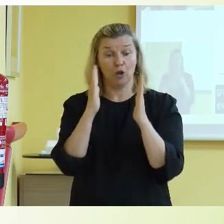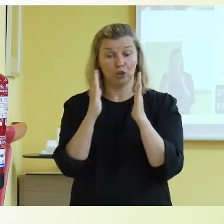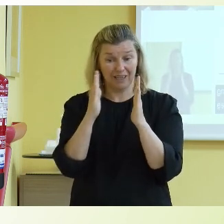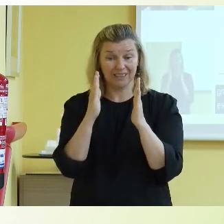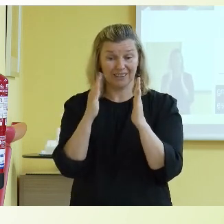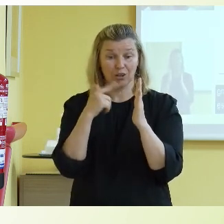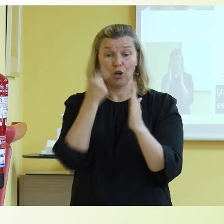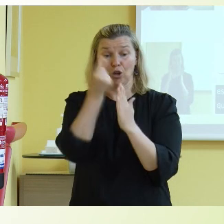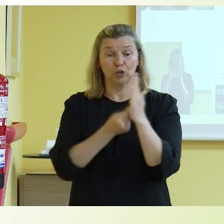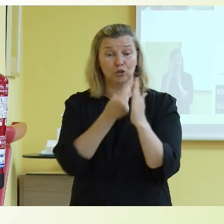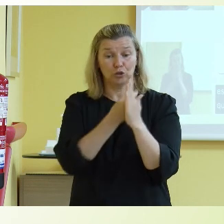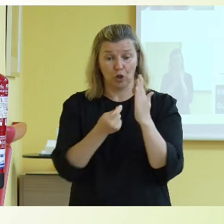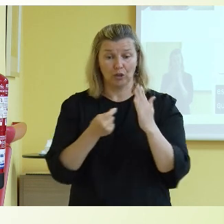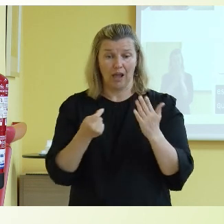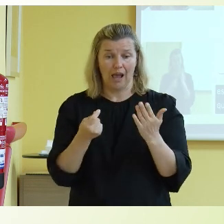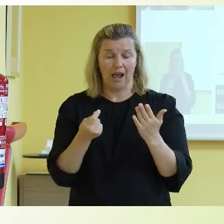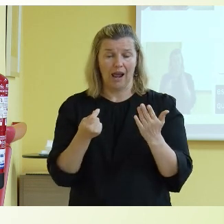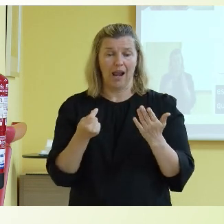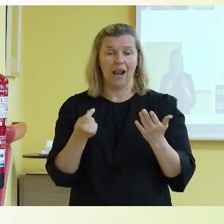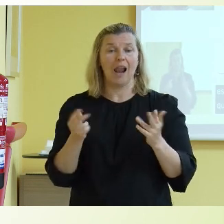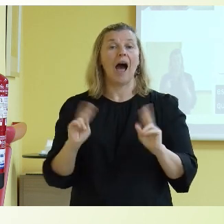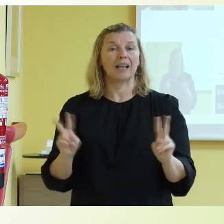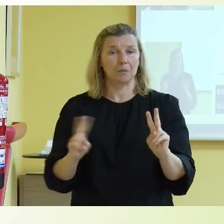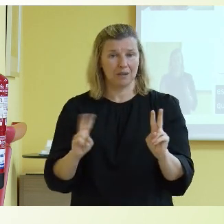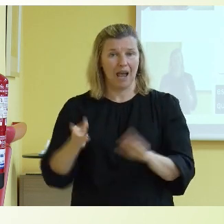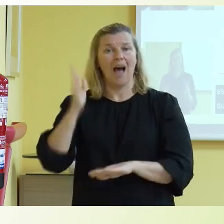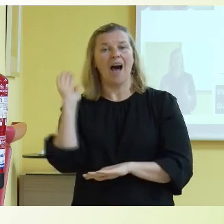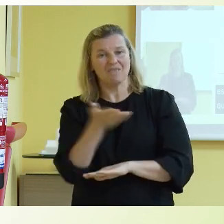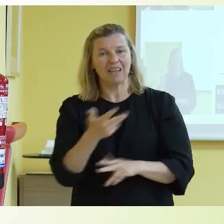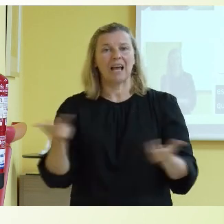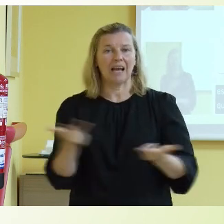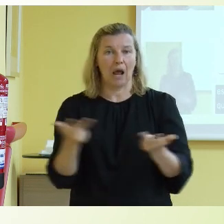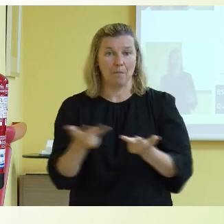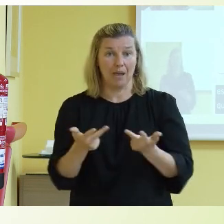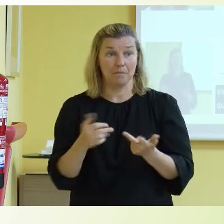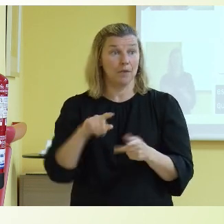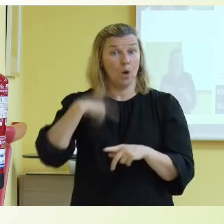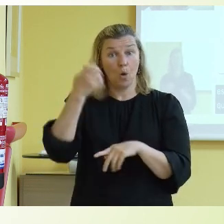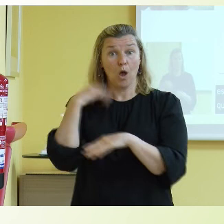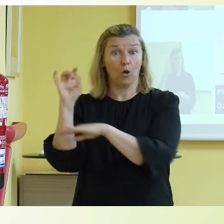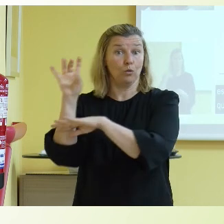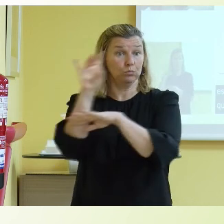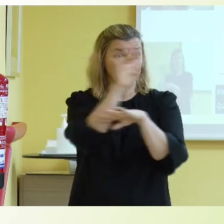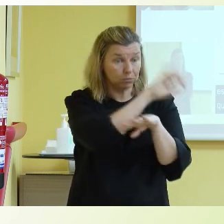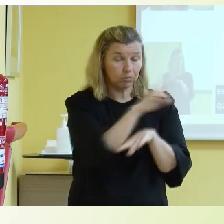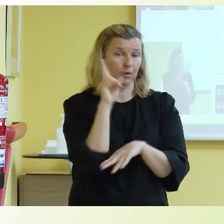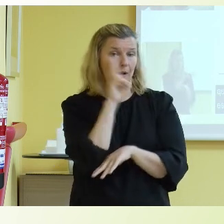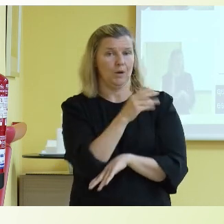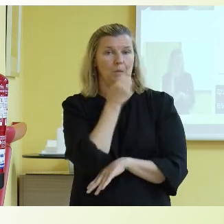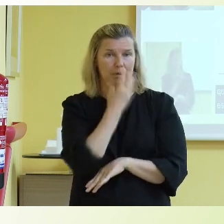considera que es una actividad que está gravemente afectada. Bueno, espero que cuando os envíe las diapositivas lo podáis ver bien.